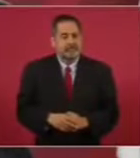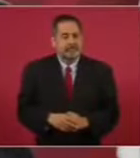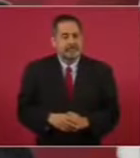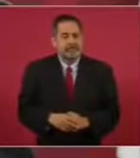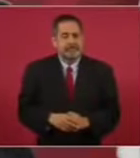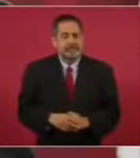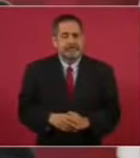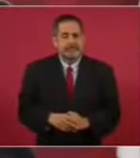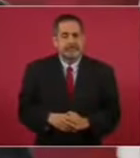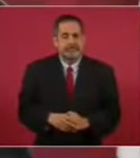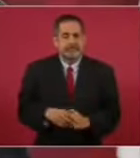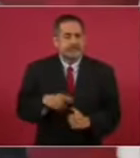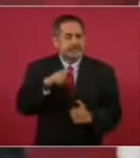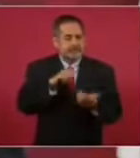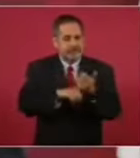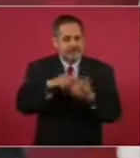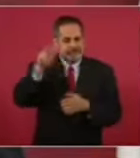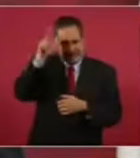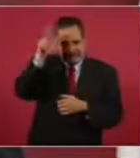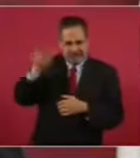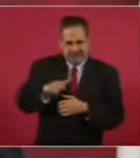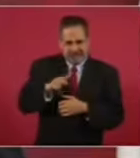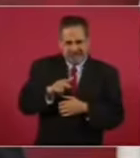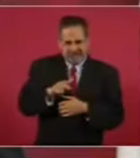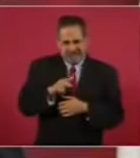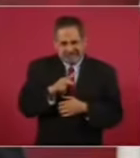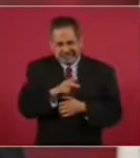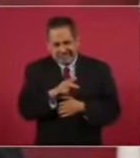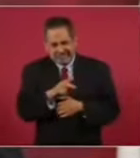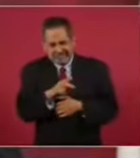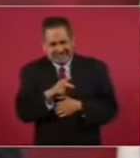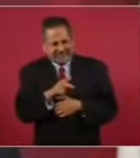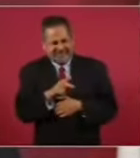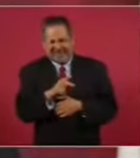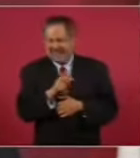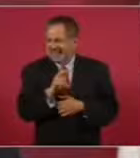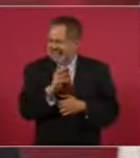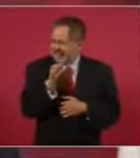lo más cercano a un santo,